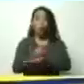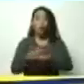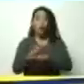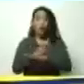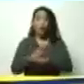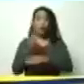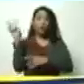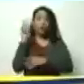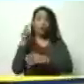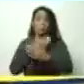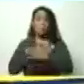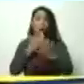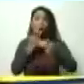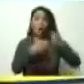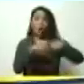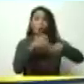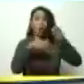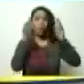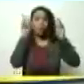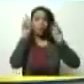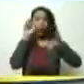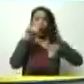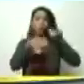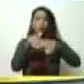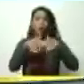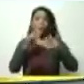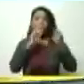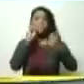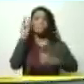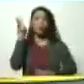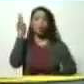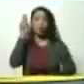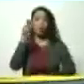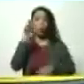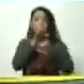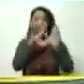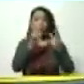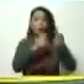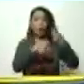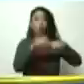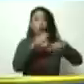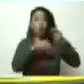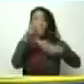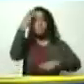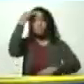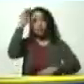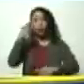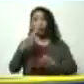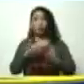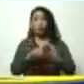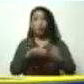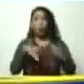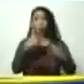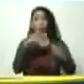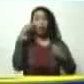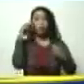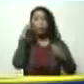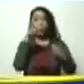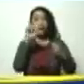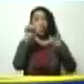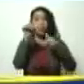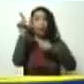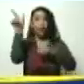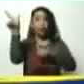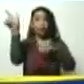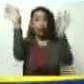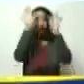dispuesto a negociar condiciones electorales con la plataforma unitaria en la mesa de negociación de México cuando está previsto que inicien esta